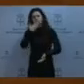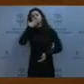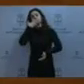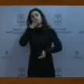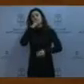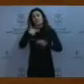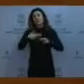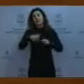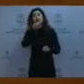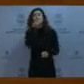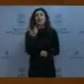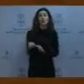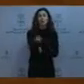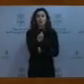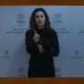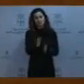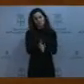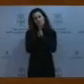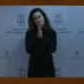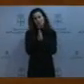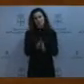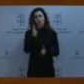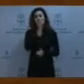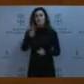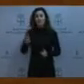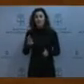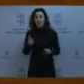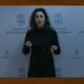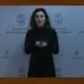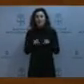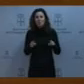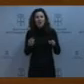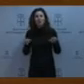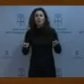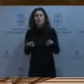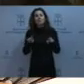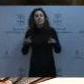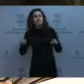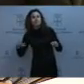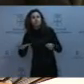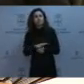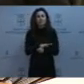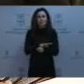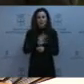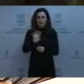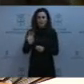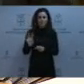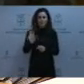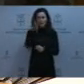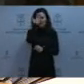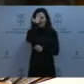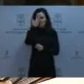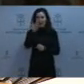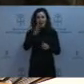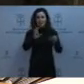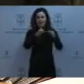no conviene. Por favor, el Partido Popular, que no interfiera, el principal partido de la oposición, que